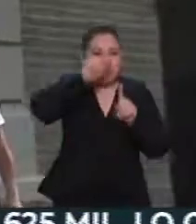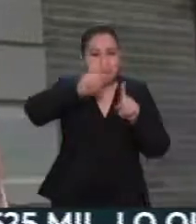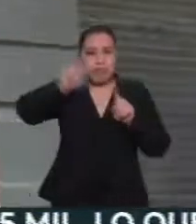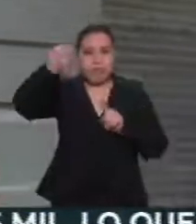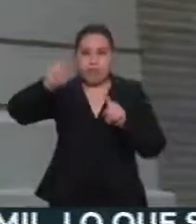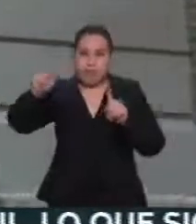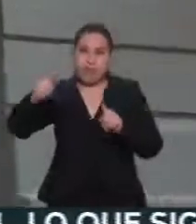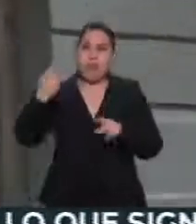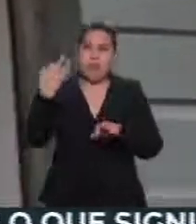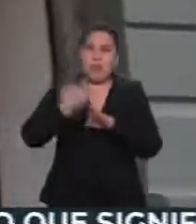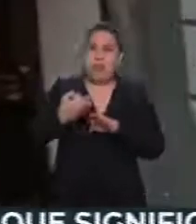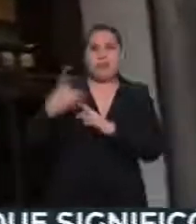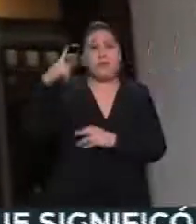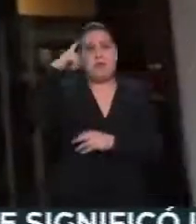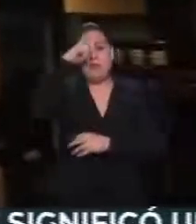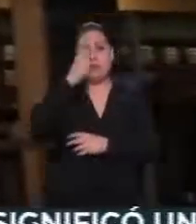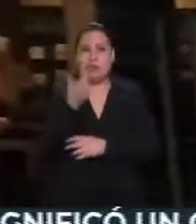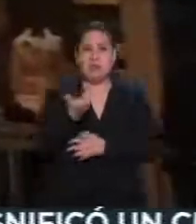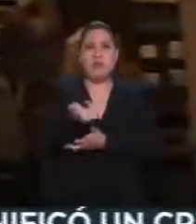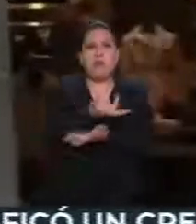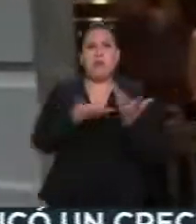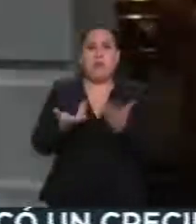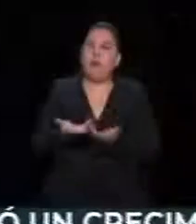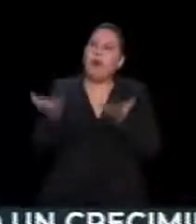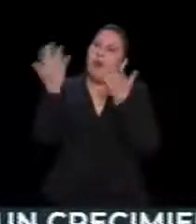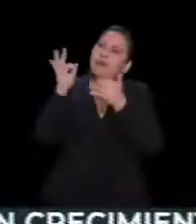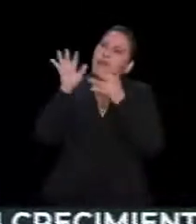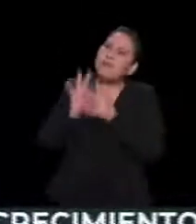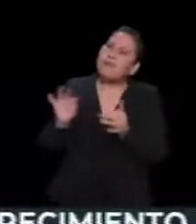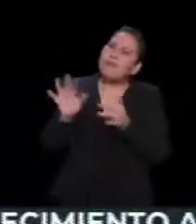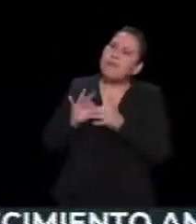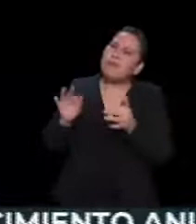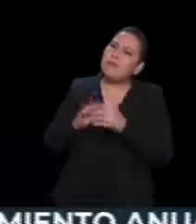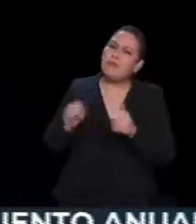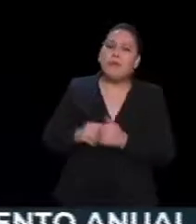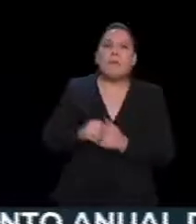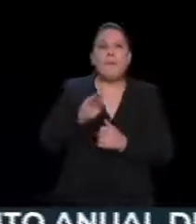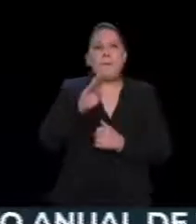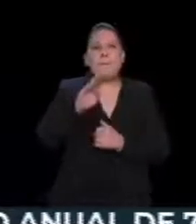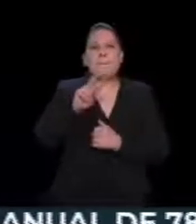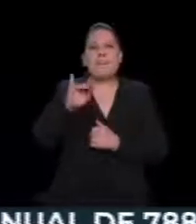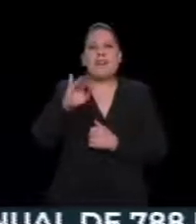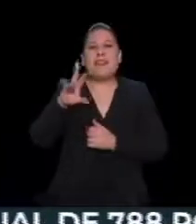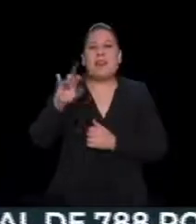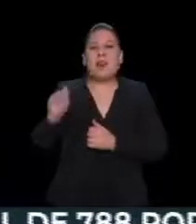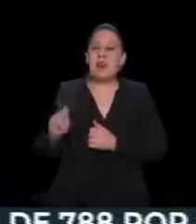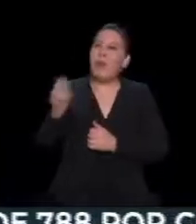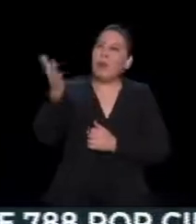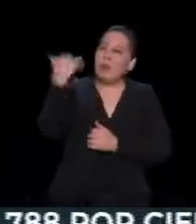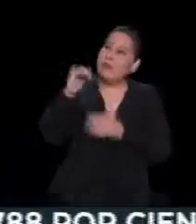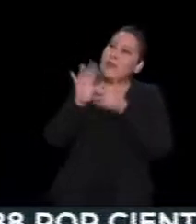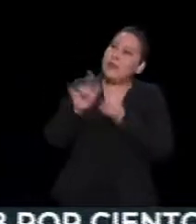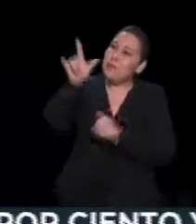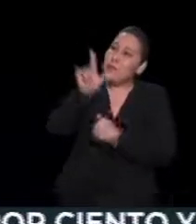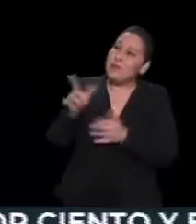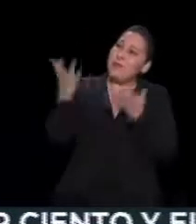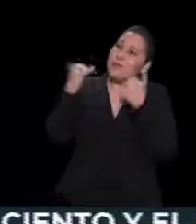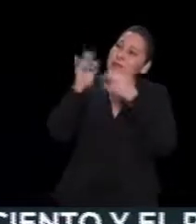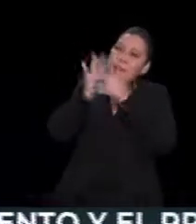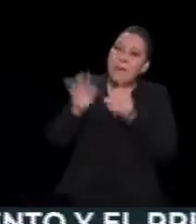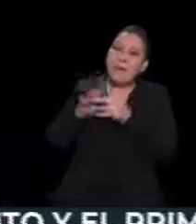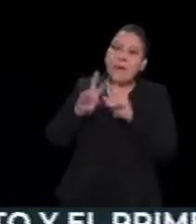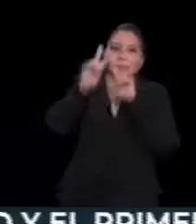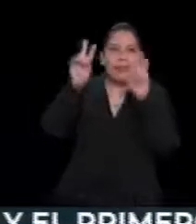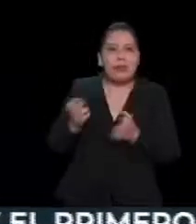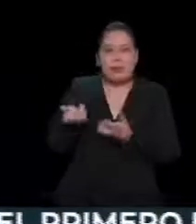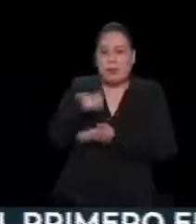momento que atravesamos? De eso nos van a ayudar a entender Víctor Aramburu y Mario Campa, quienes, pues como cada lunes ya están con nosotros y